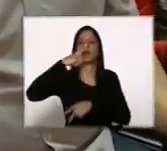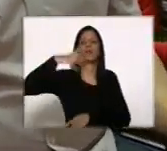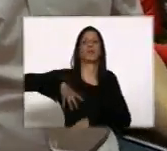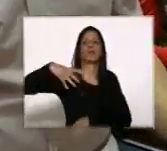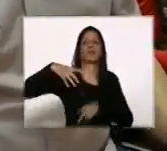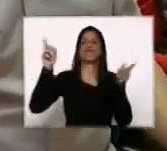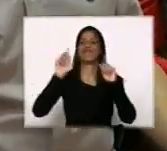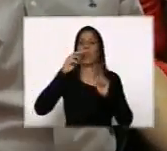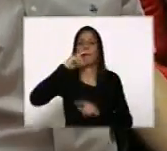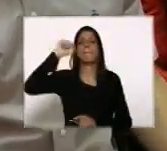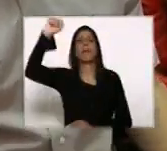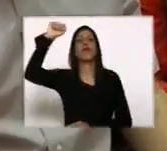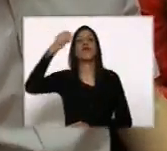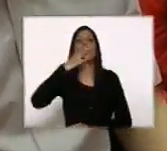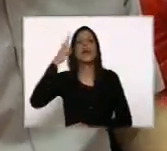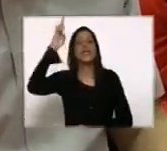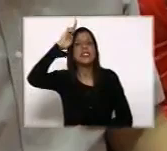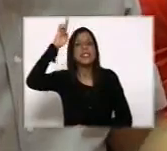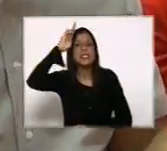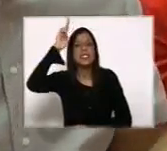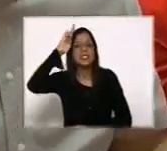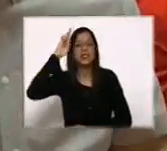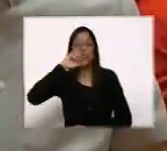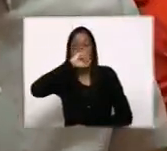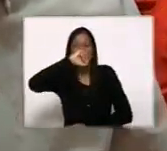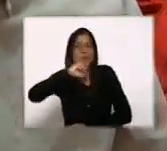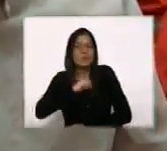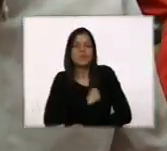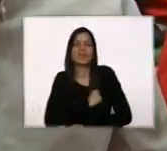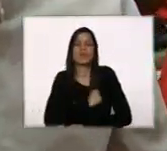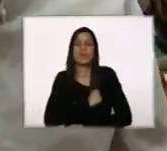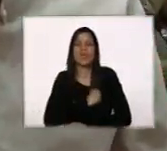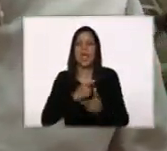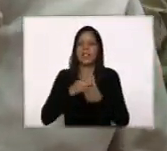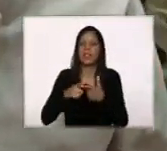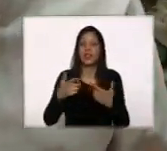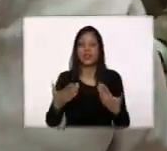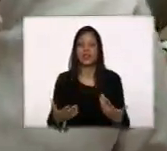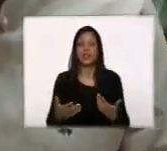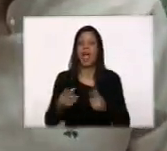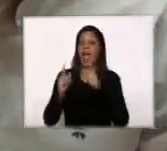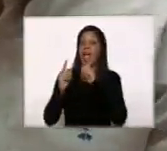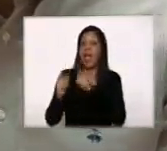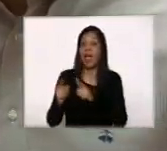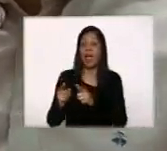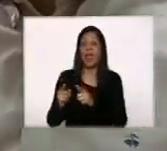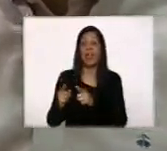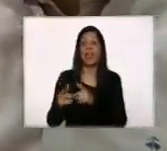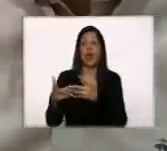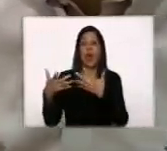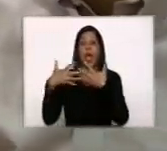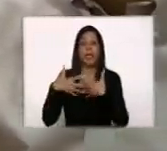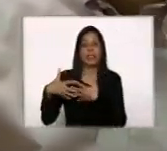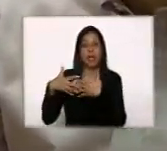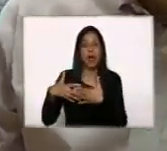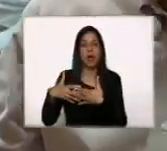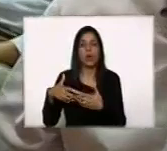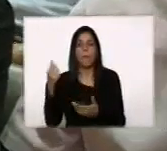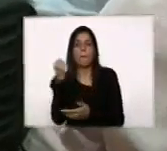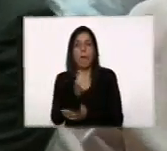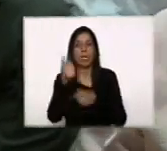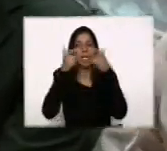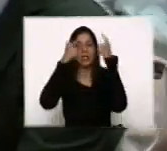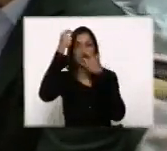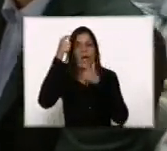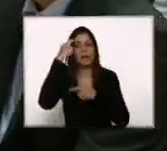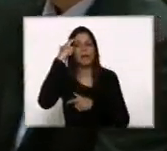como Guaycaipuro. Maduro es nuestro. Entonces, ellos, aprovechando que mataron al presidente y el dolor del